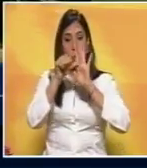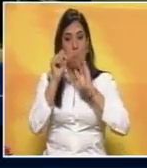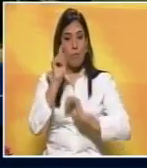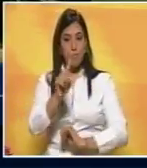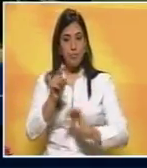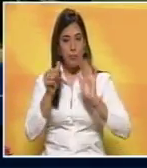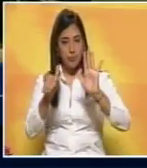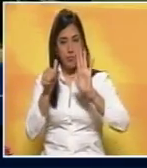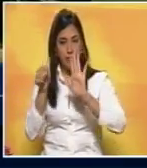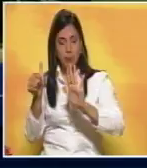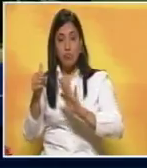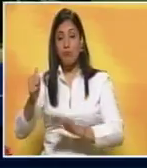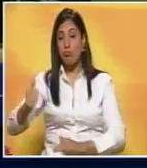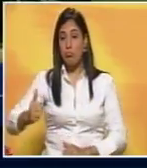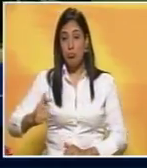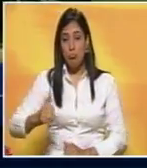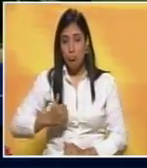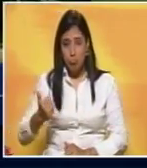166.